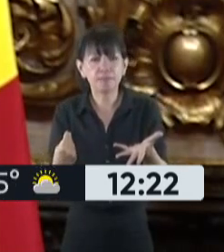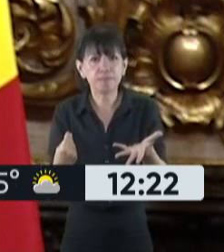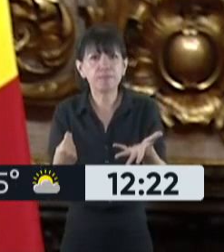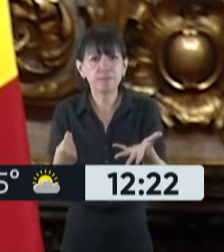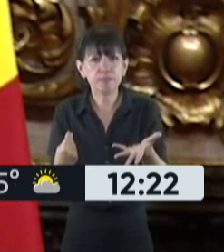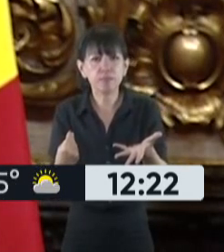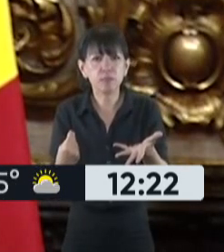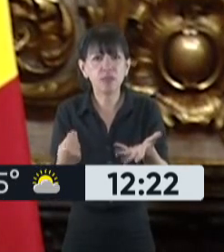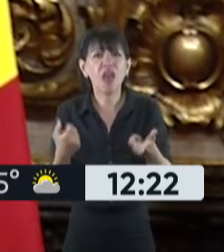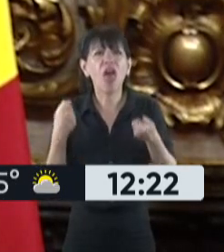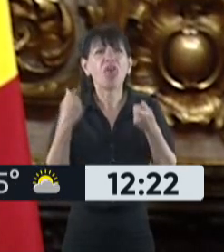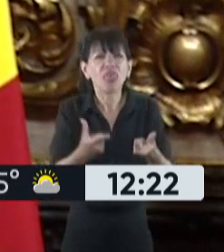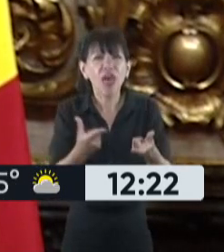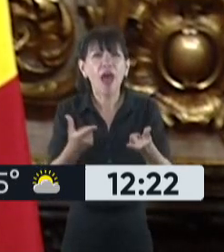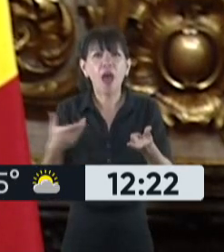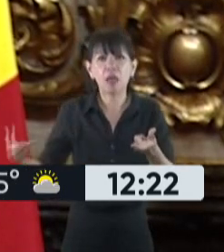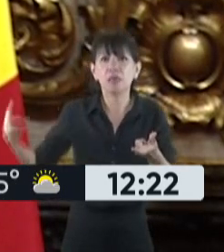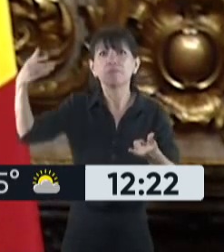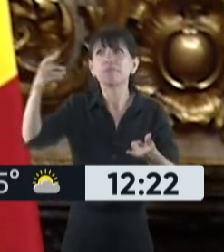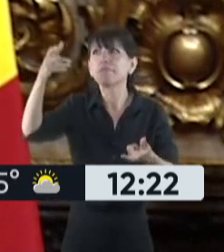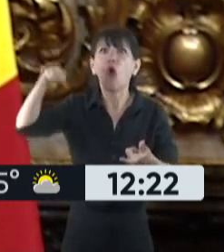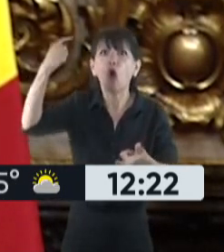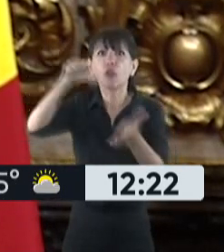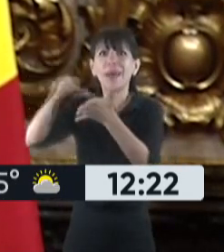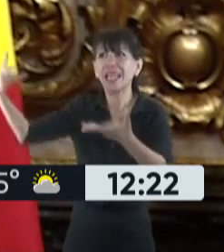mejorar las cosas, los inversionistas que